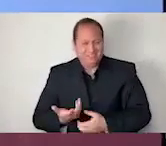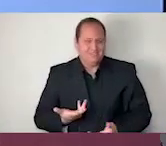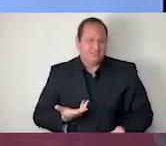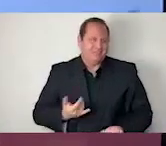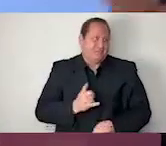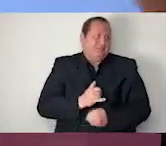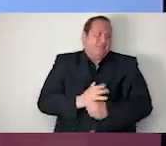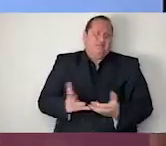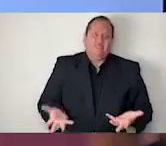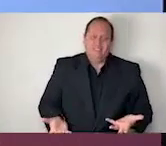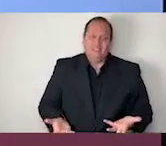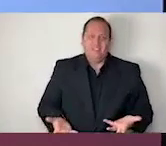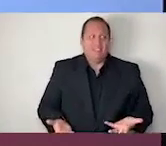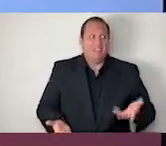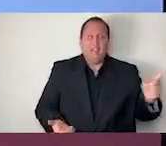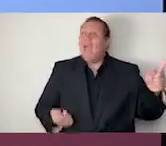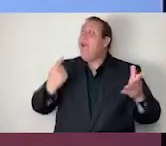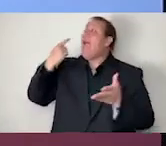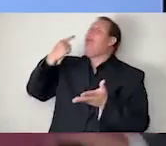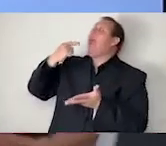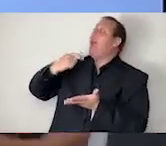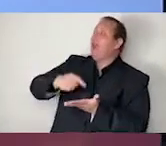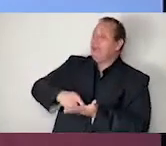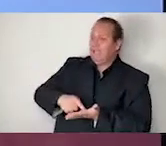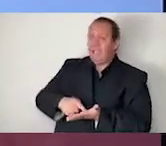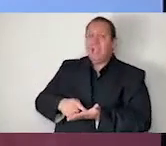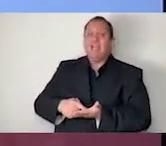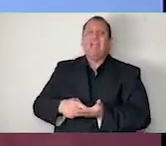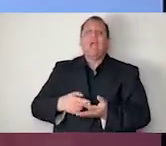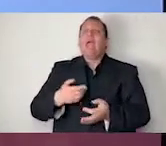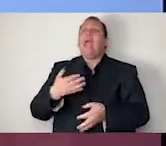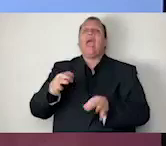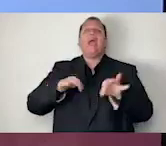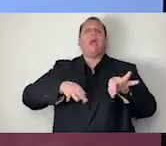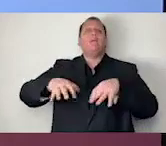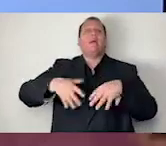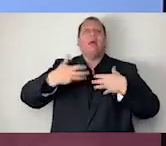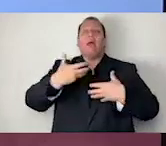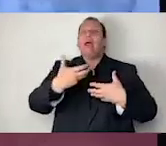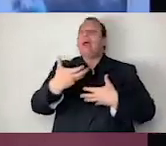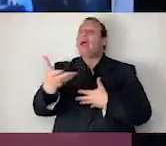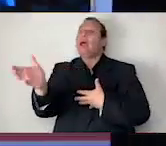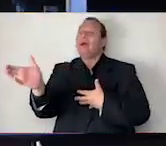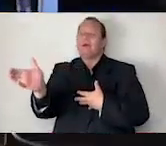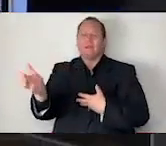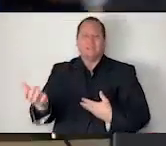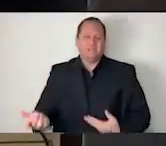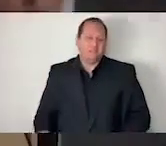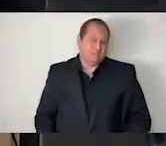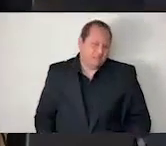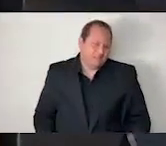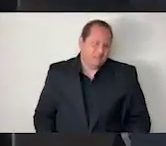dijeron que eran agroindustria así claro tijuana aquí